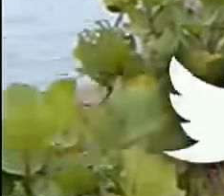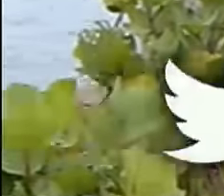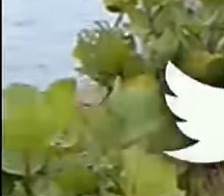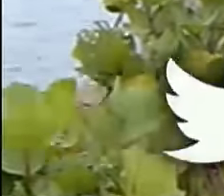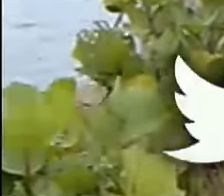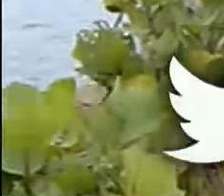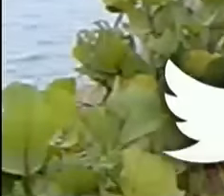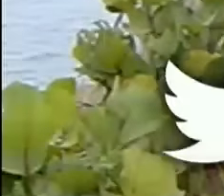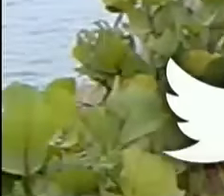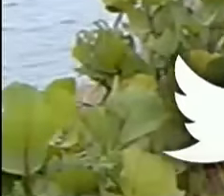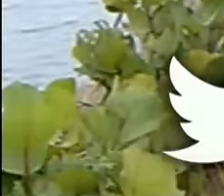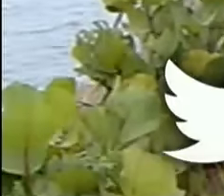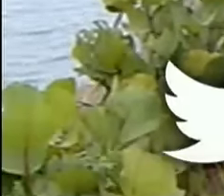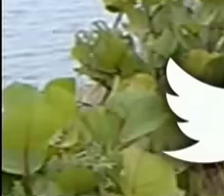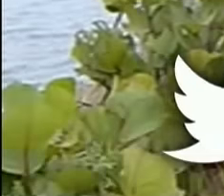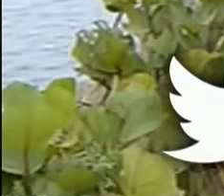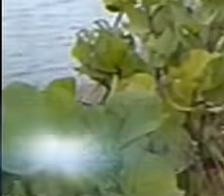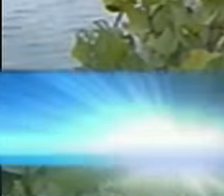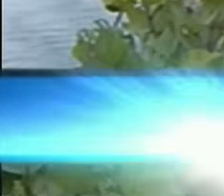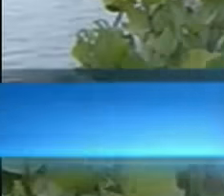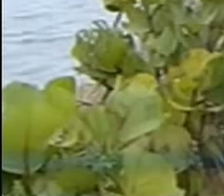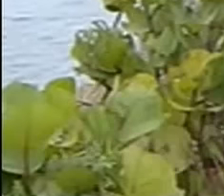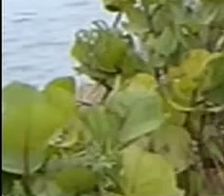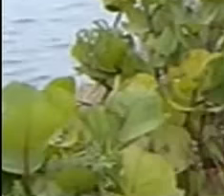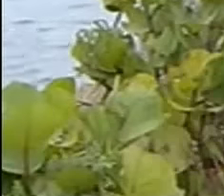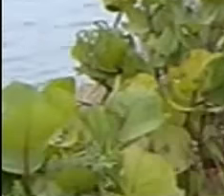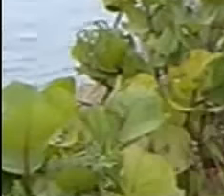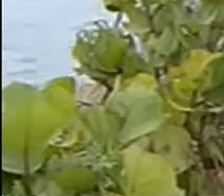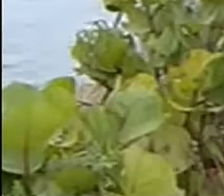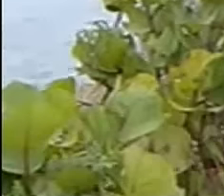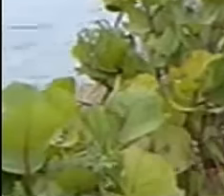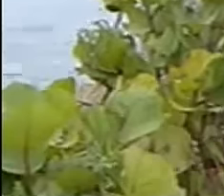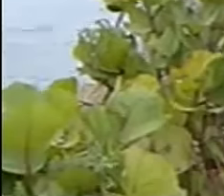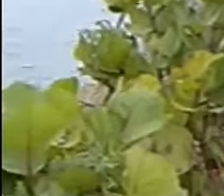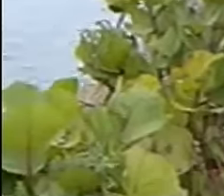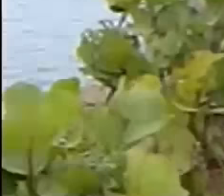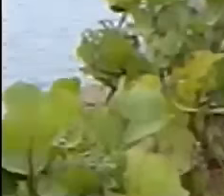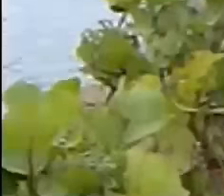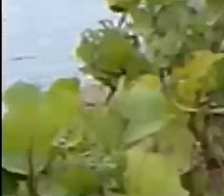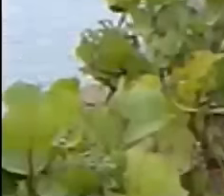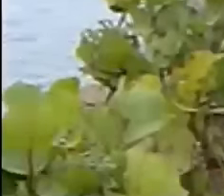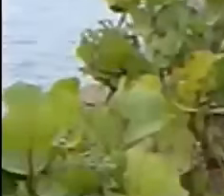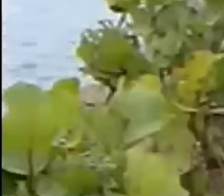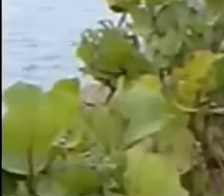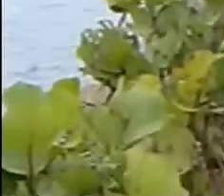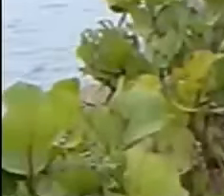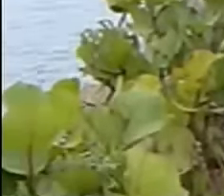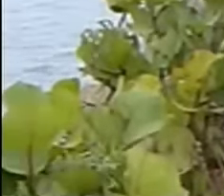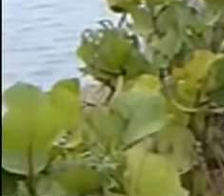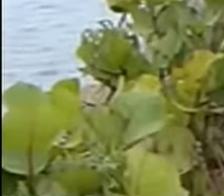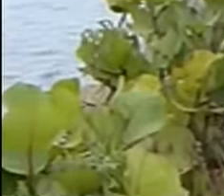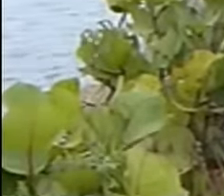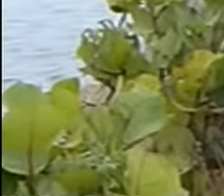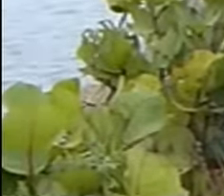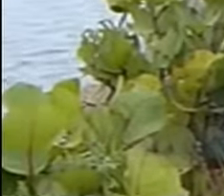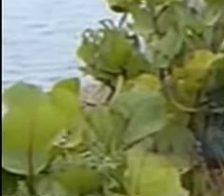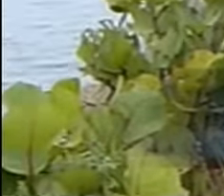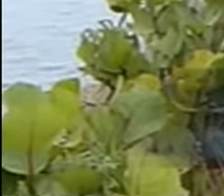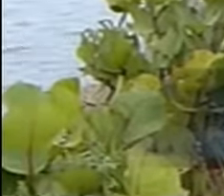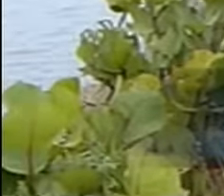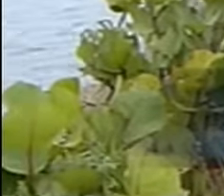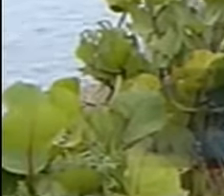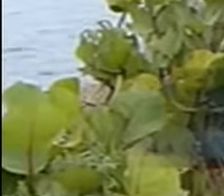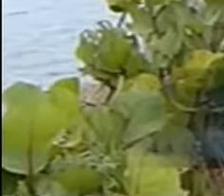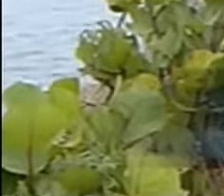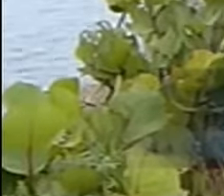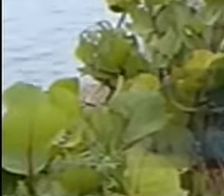arroba RTS-LaNoticia, nuestros números de WhatsApp, fotos, videos y mensajes, por favor, fotos, videos y mensajes, no llamadas, y también